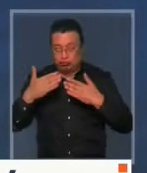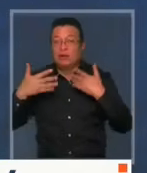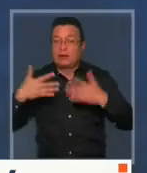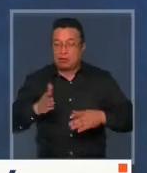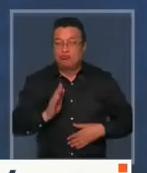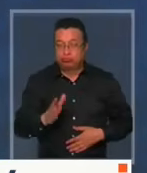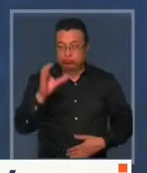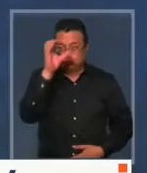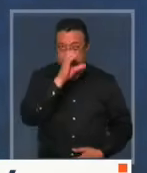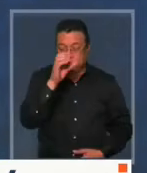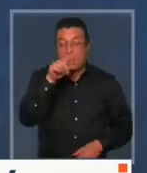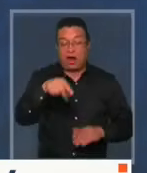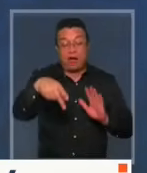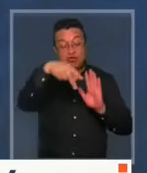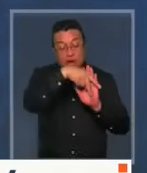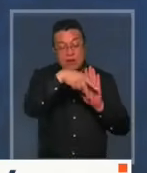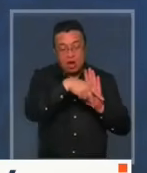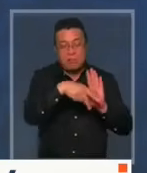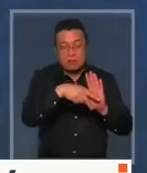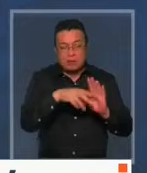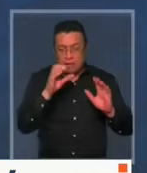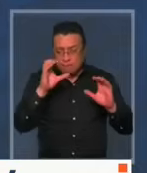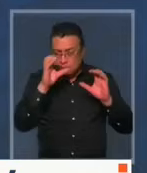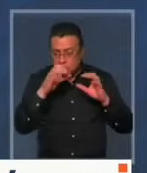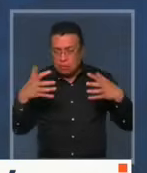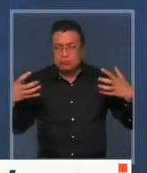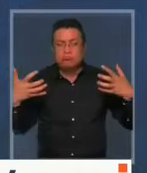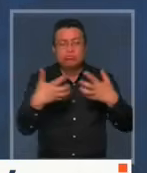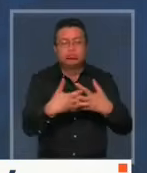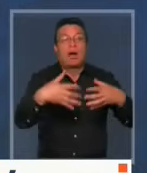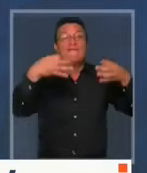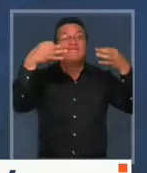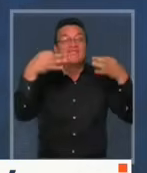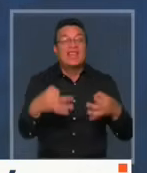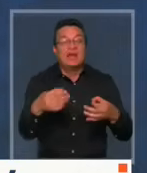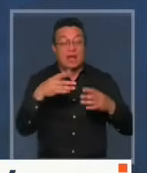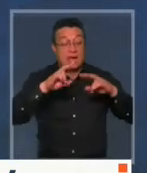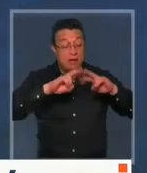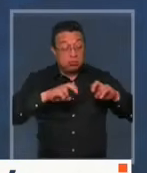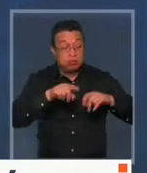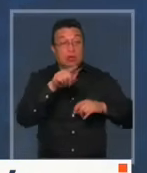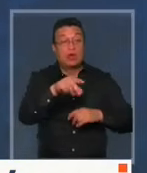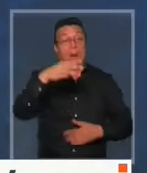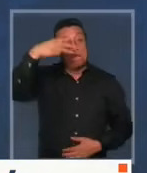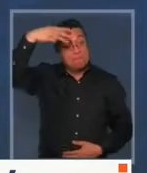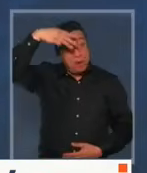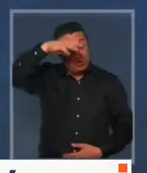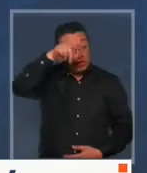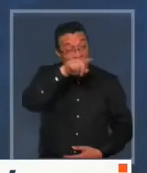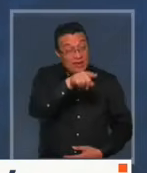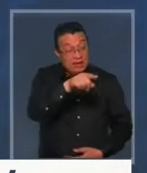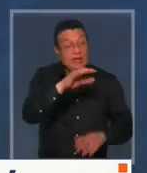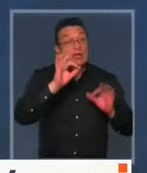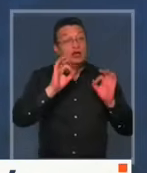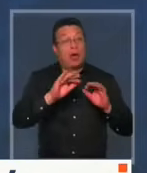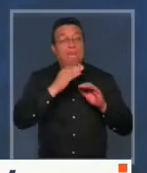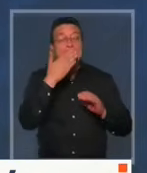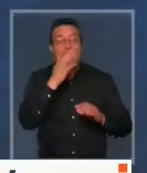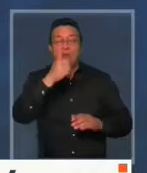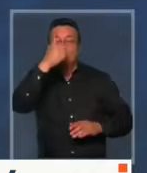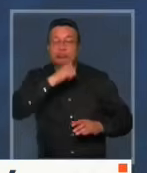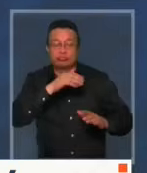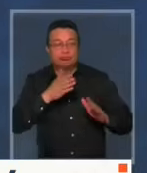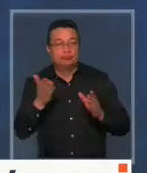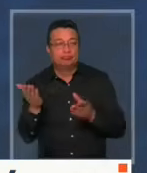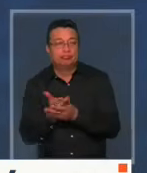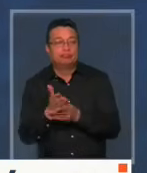están buscando unas normas que aseguren que cosas como las que se están investigando en el caso Monsalve estén mejor resguardadas. Entonces, por